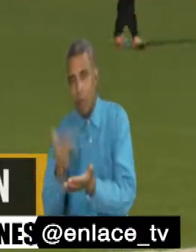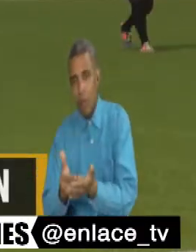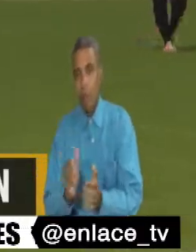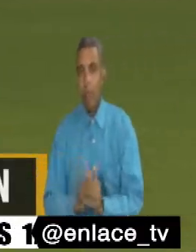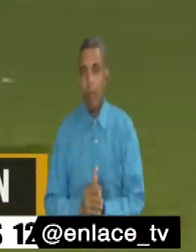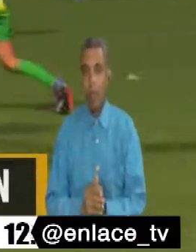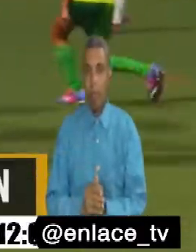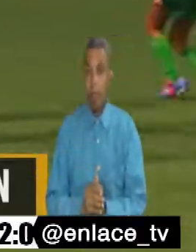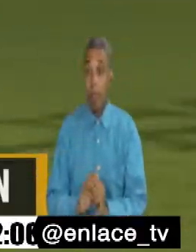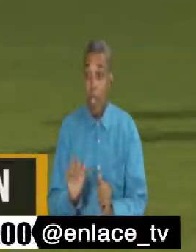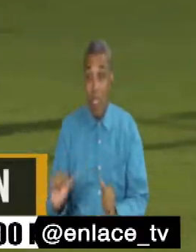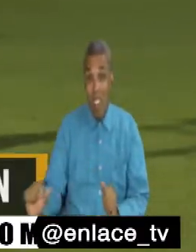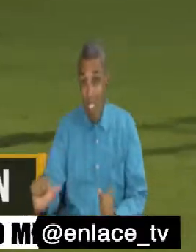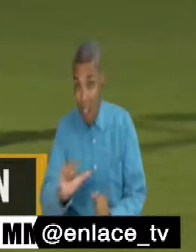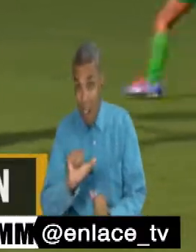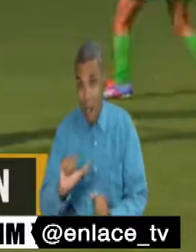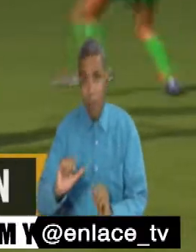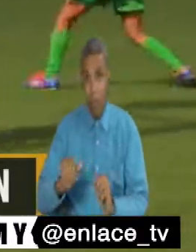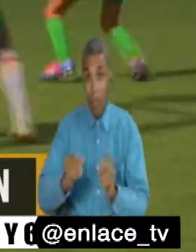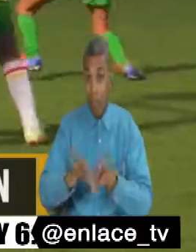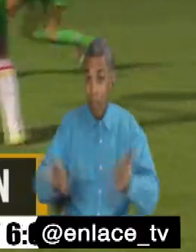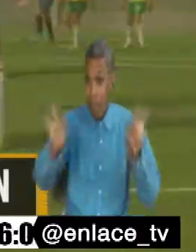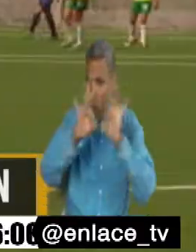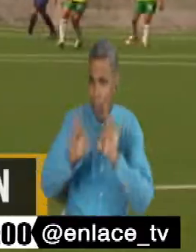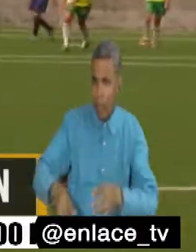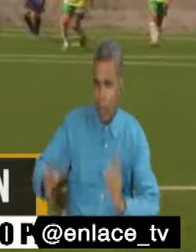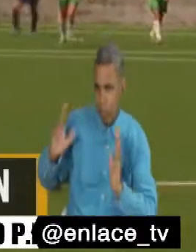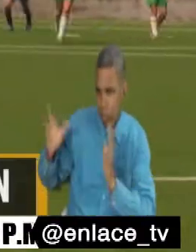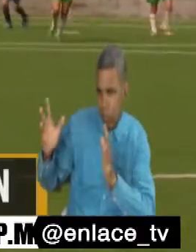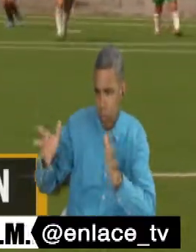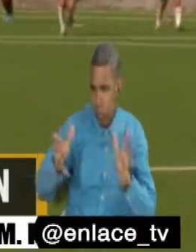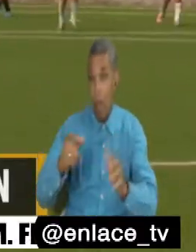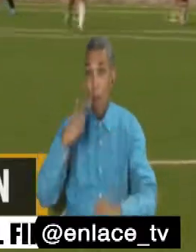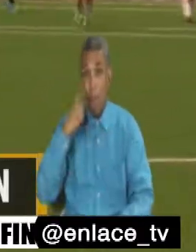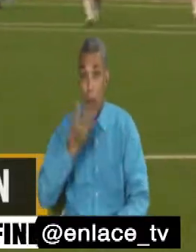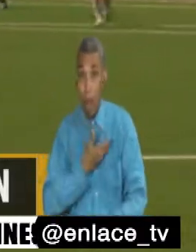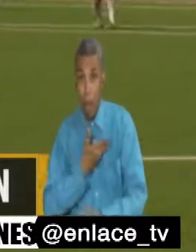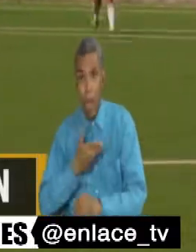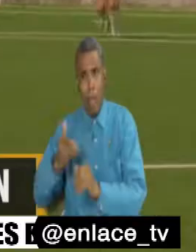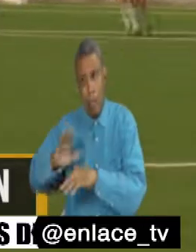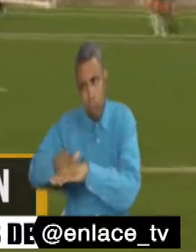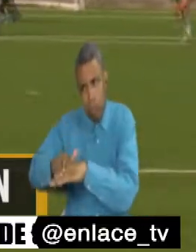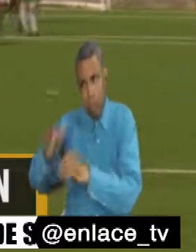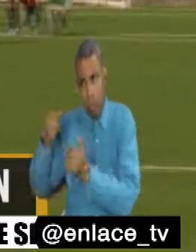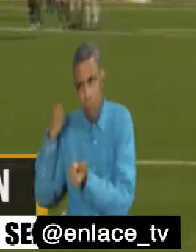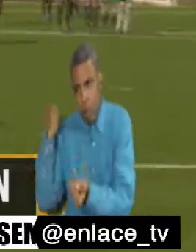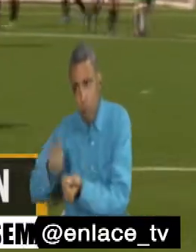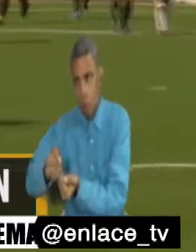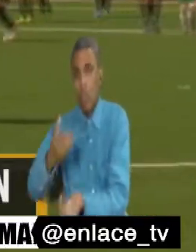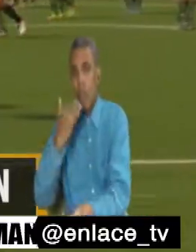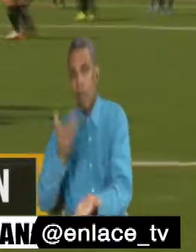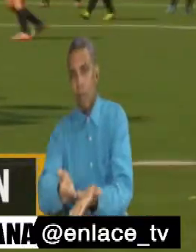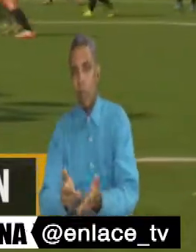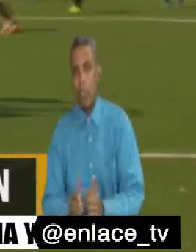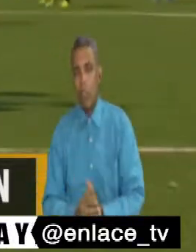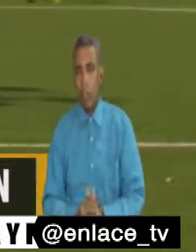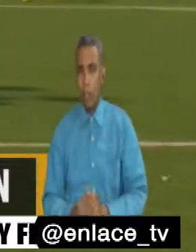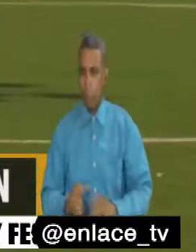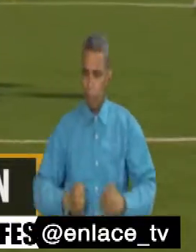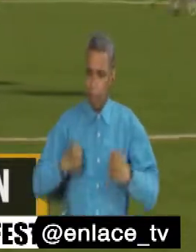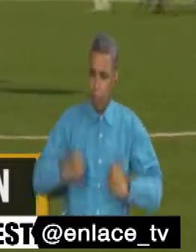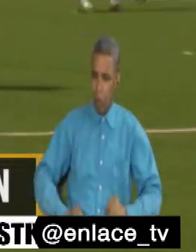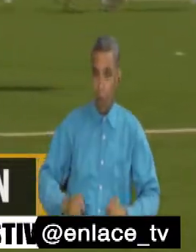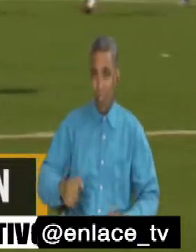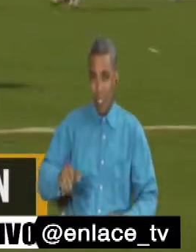digamos, educativa y la parte futbolística por parte de los padres de familia. Sí, eso es un fortalecimiento que se está haciendo para proyectarlas